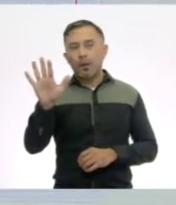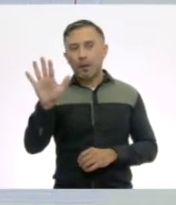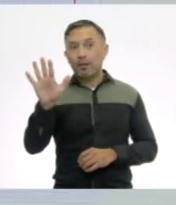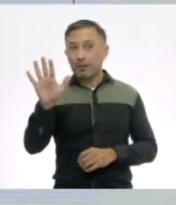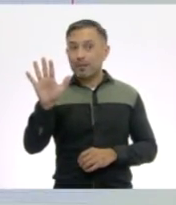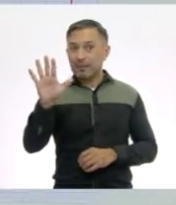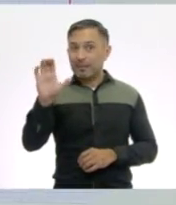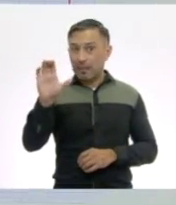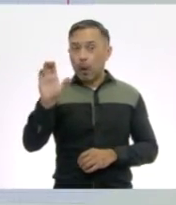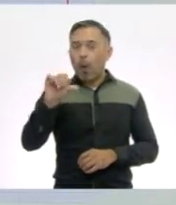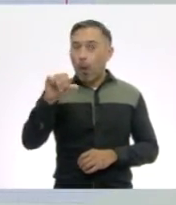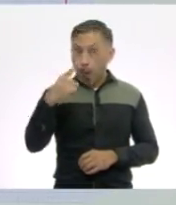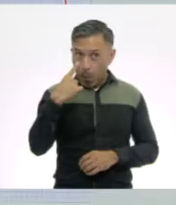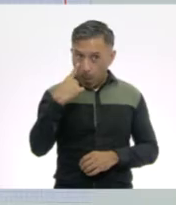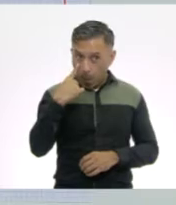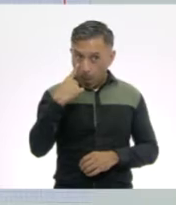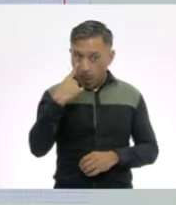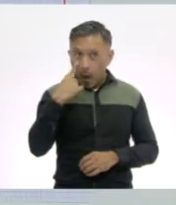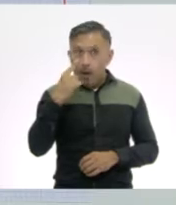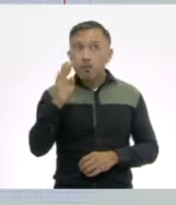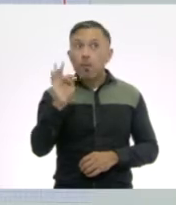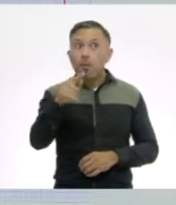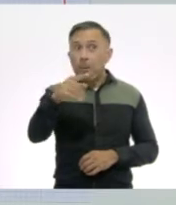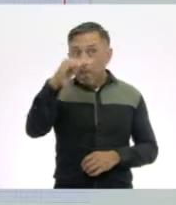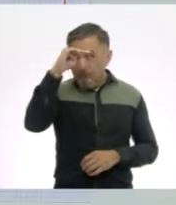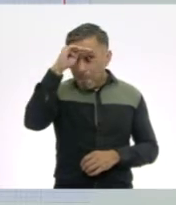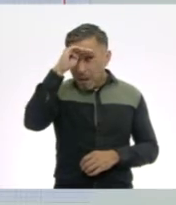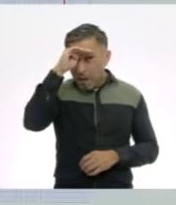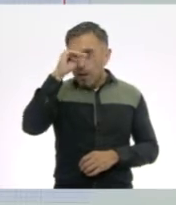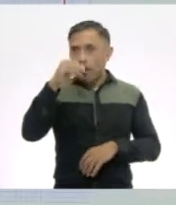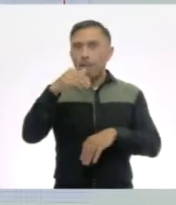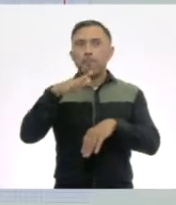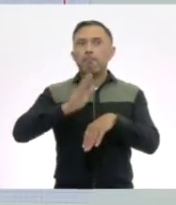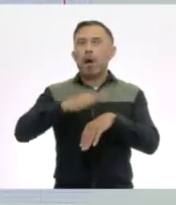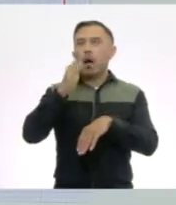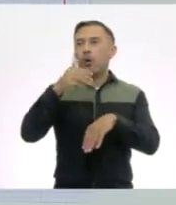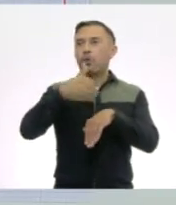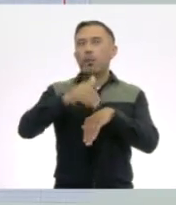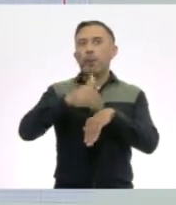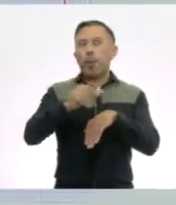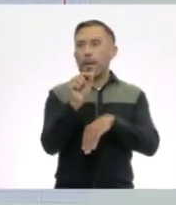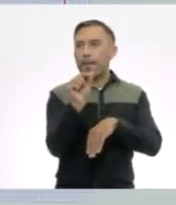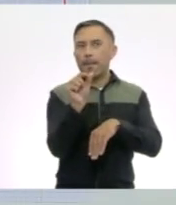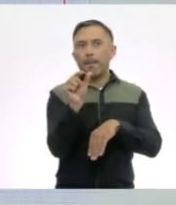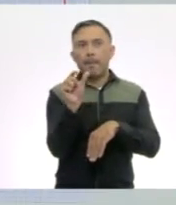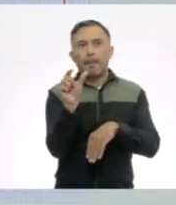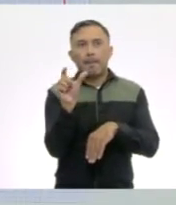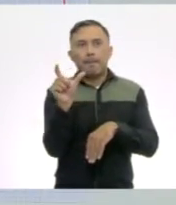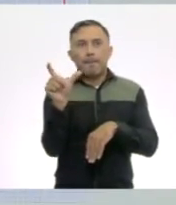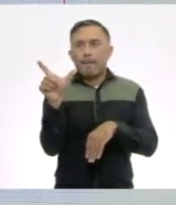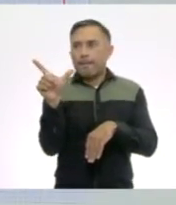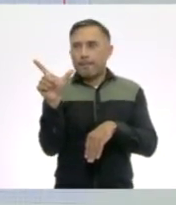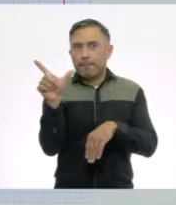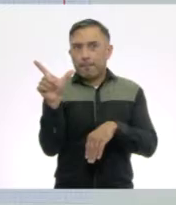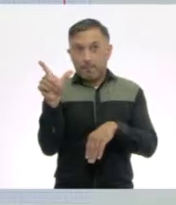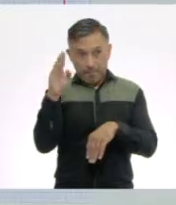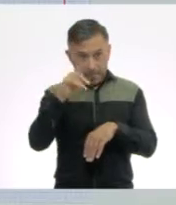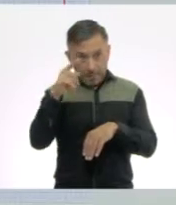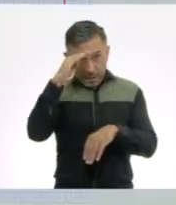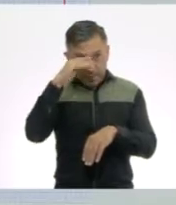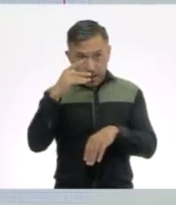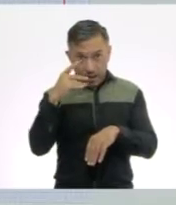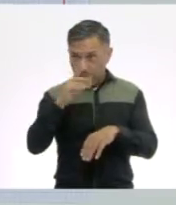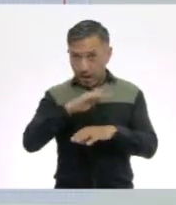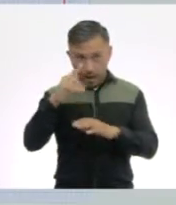el día de hoy, de comprobar que no necesariamente porque esté el número con más cifras será el mayor. Así